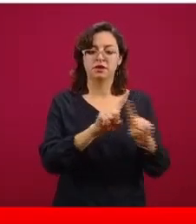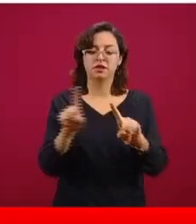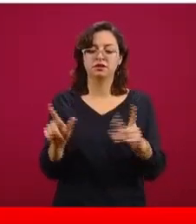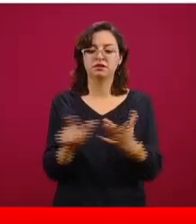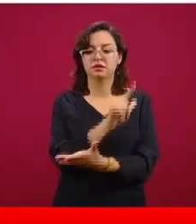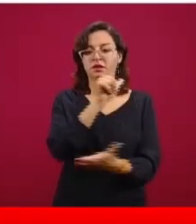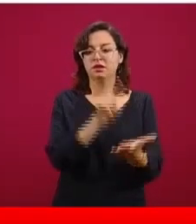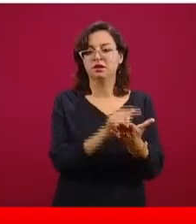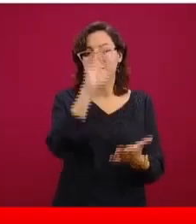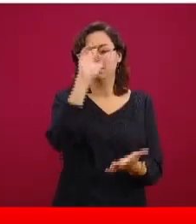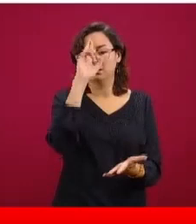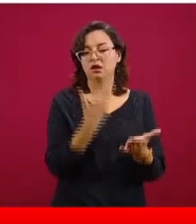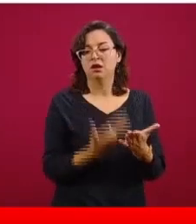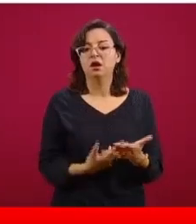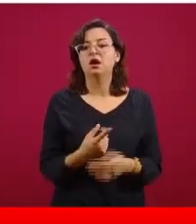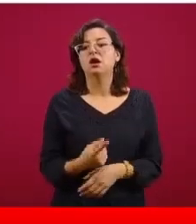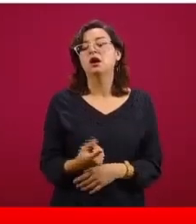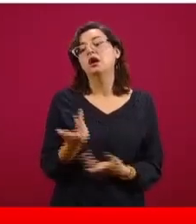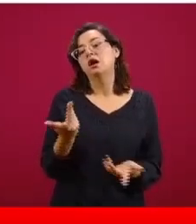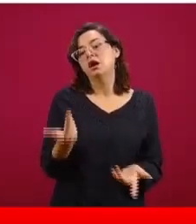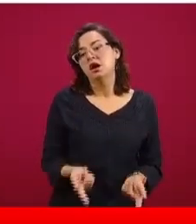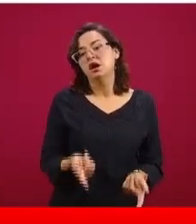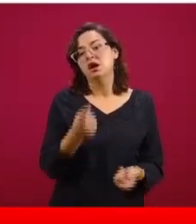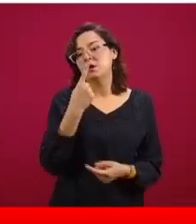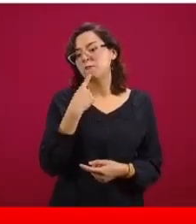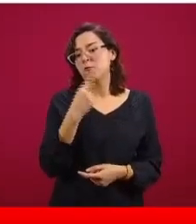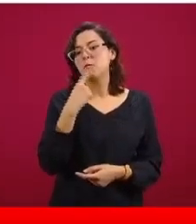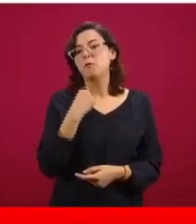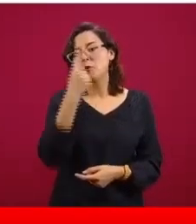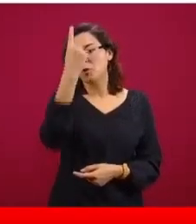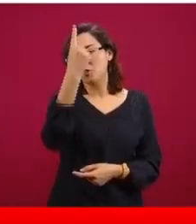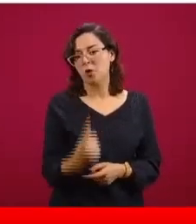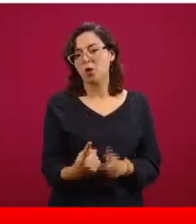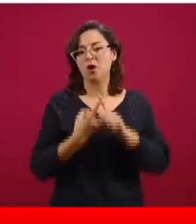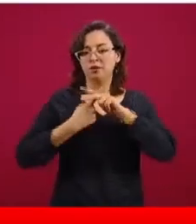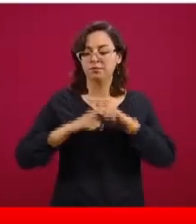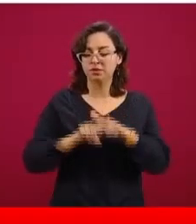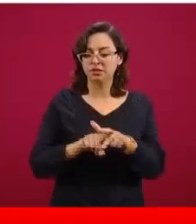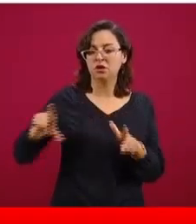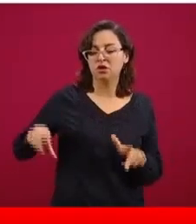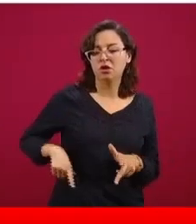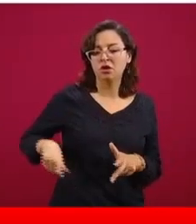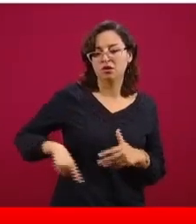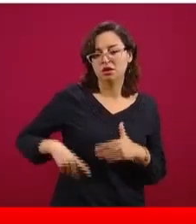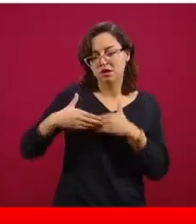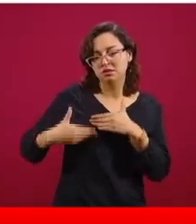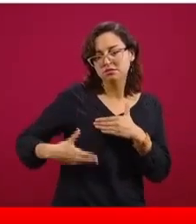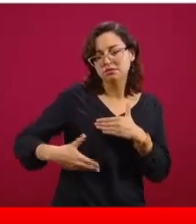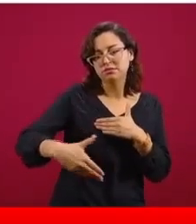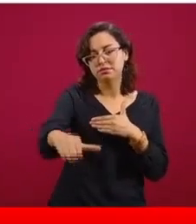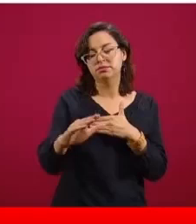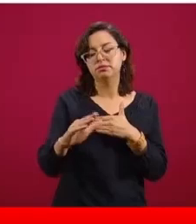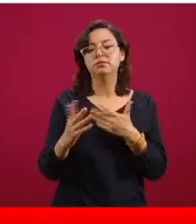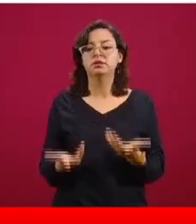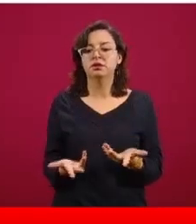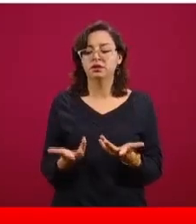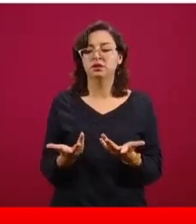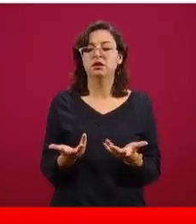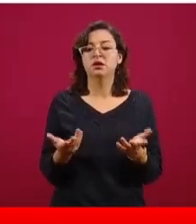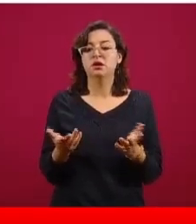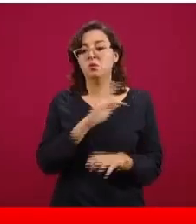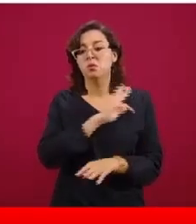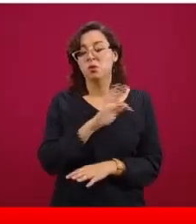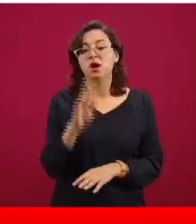pero aquí recibimos la responsabilidad la tendencia y es no sólo una